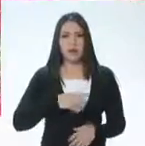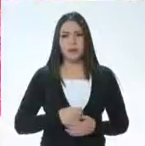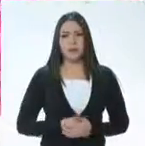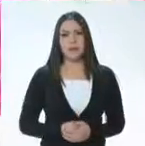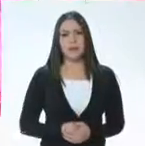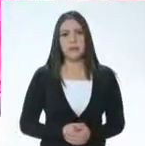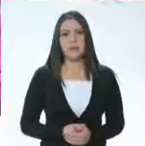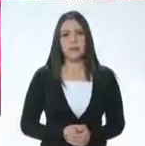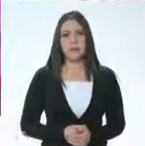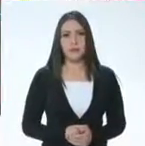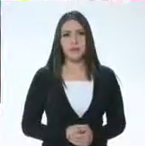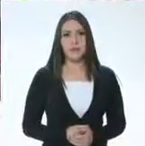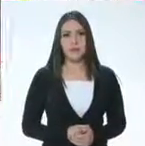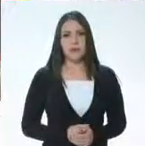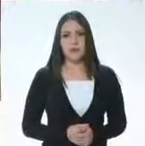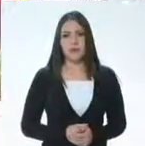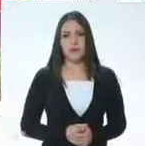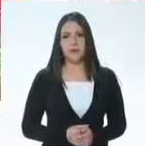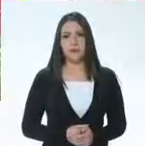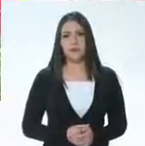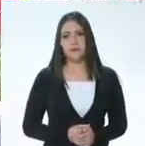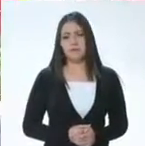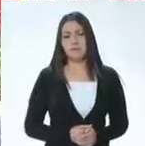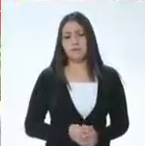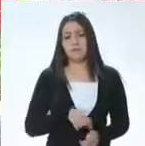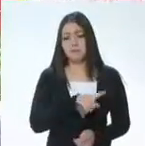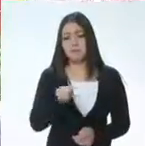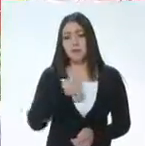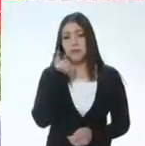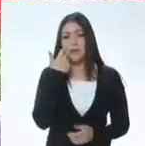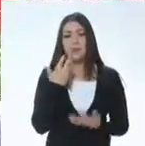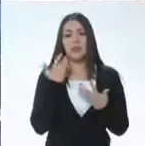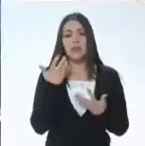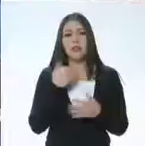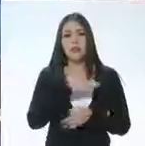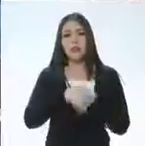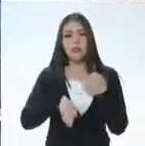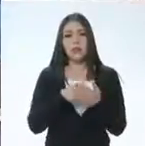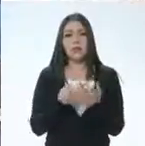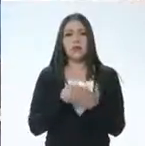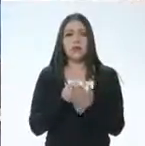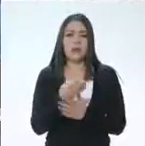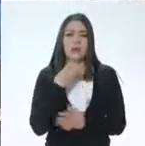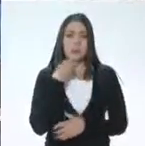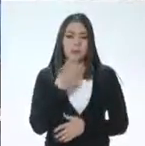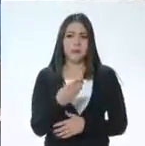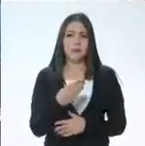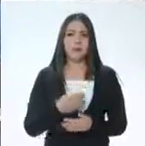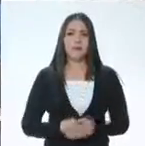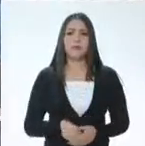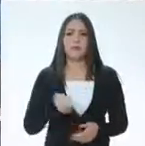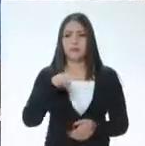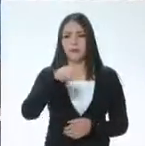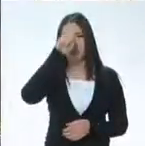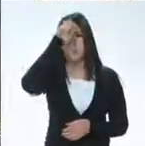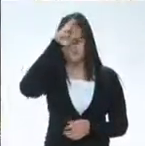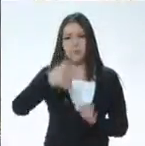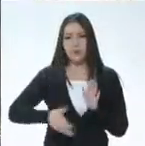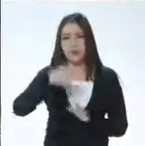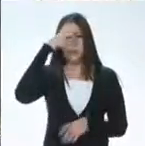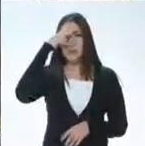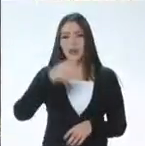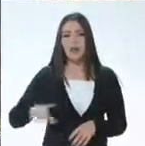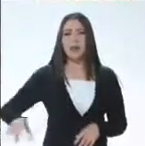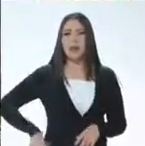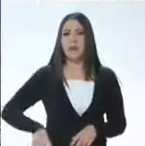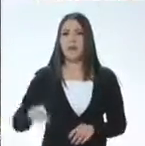que realmente queremos que todo eso tenga unas vías favorables. La industria minera México y el gobierno no les habían